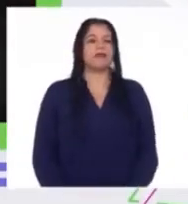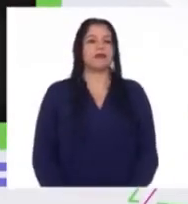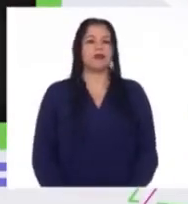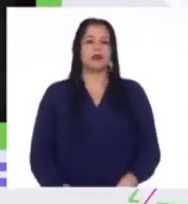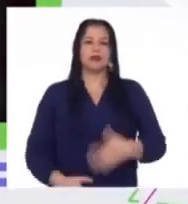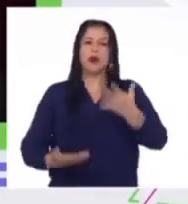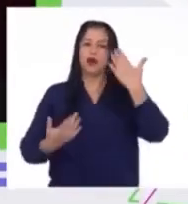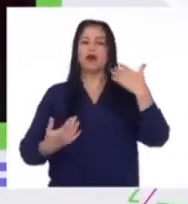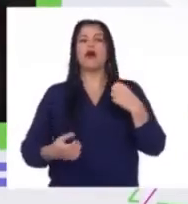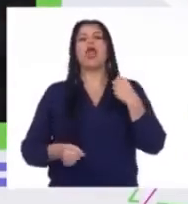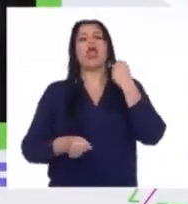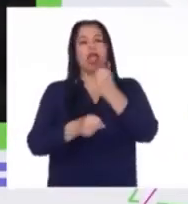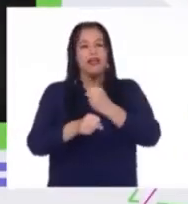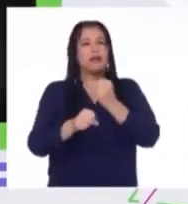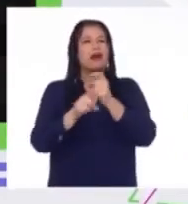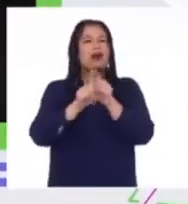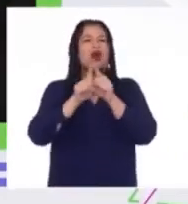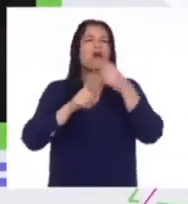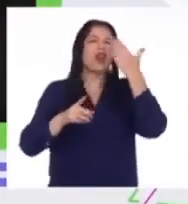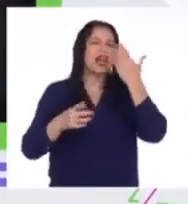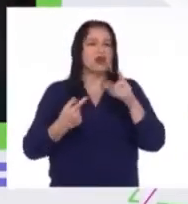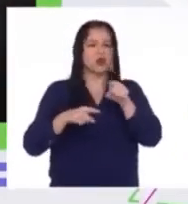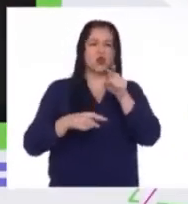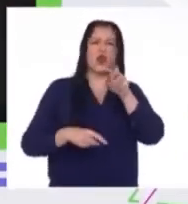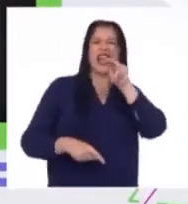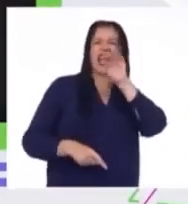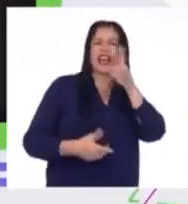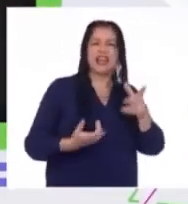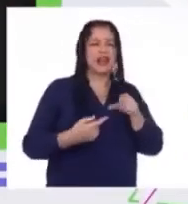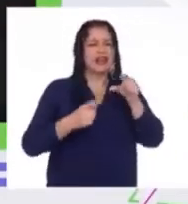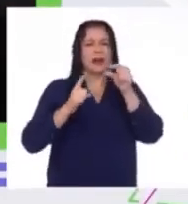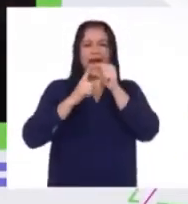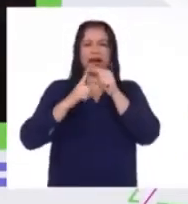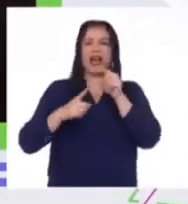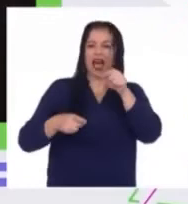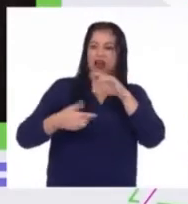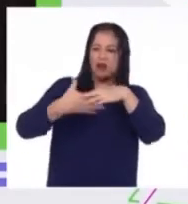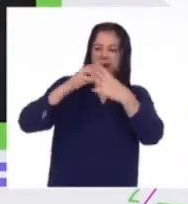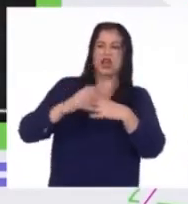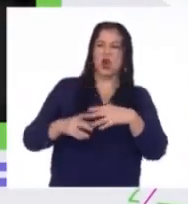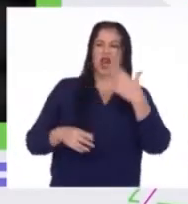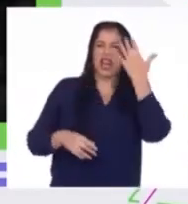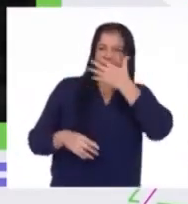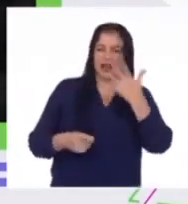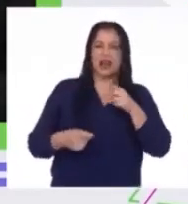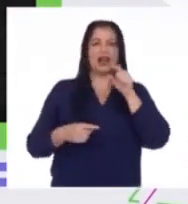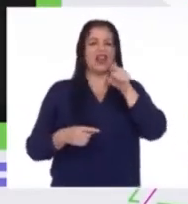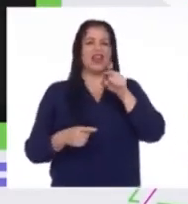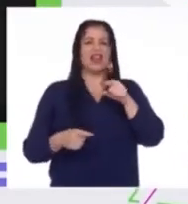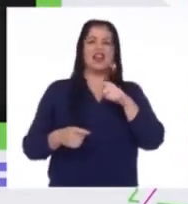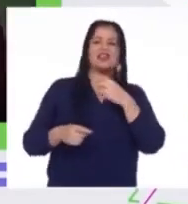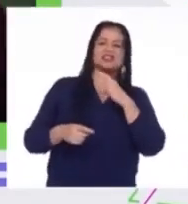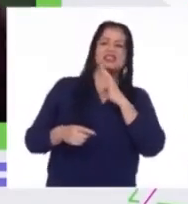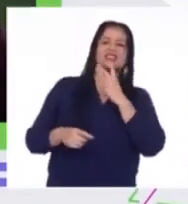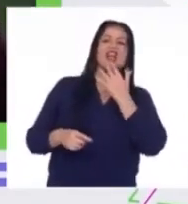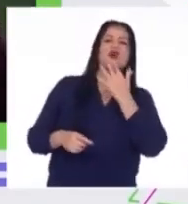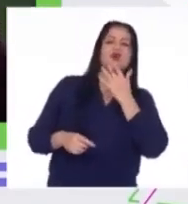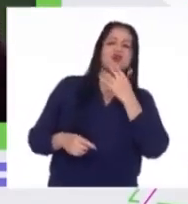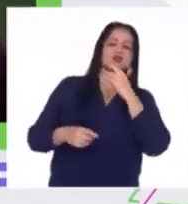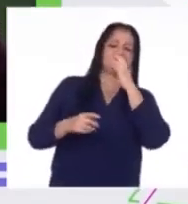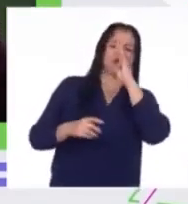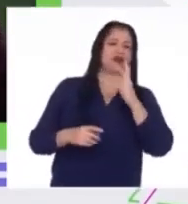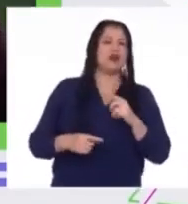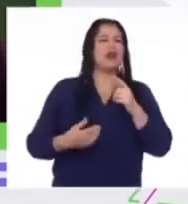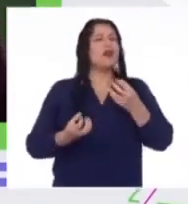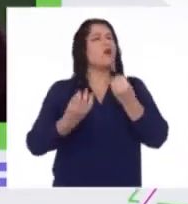Asu, he trabajado como negro. Eres una negrera. Ahí hay una mano negra. Él es oscurito. Él es de color serio. ¿Cuántas veces